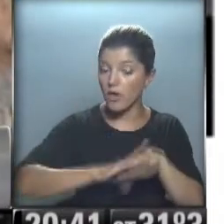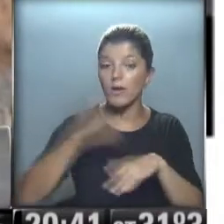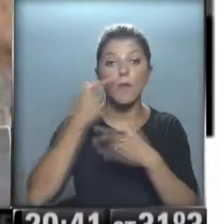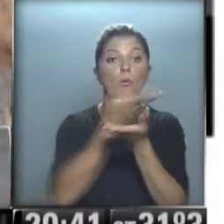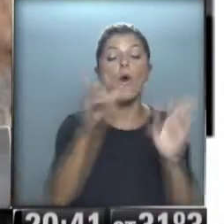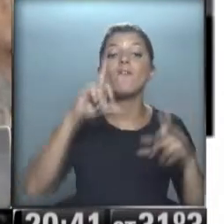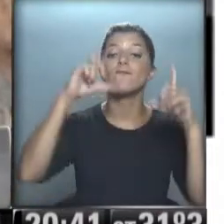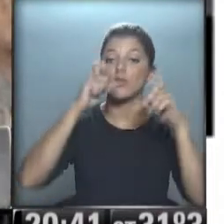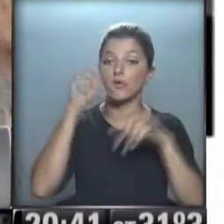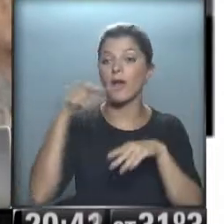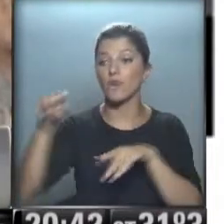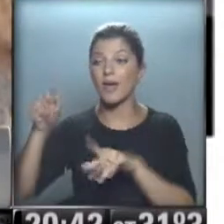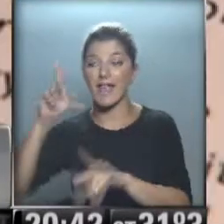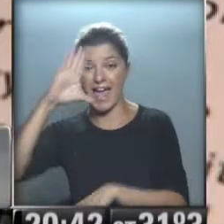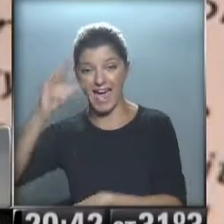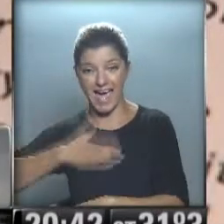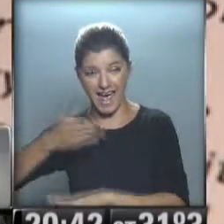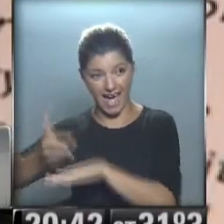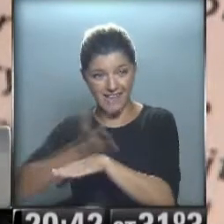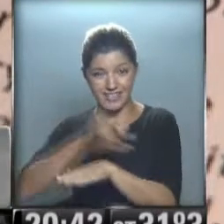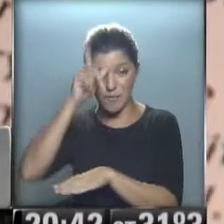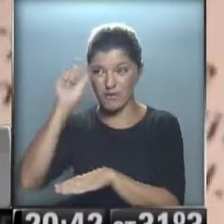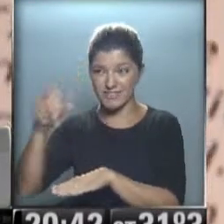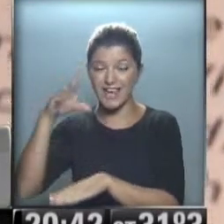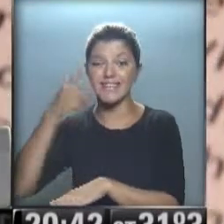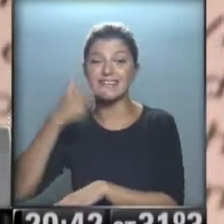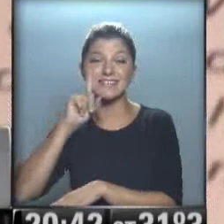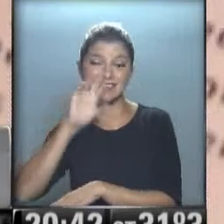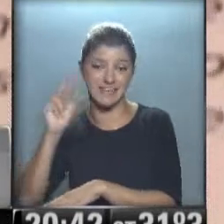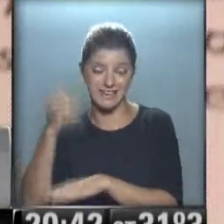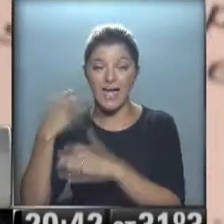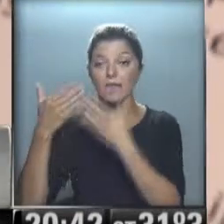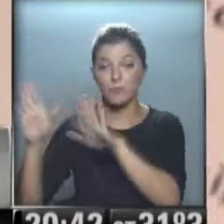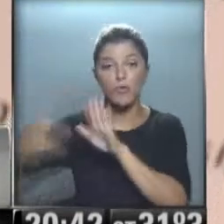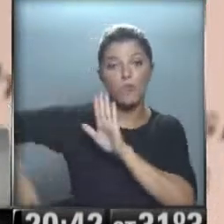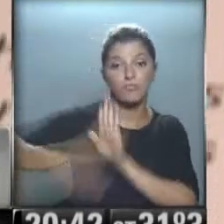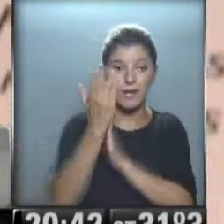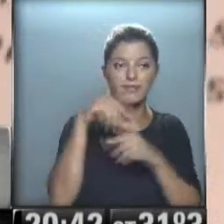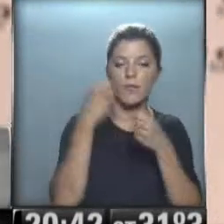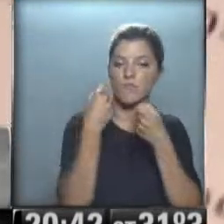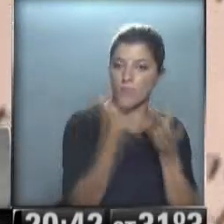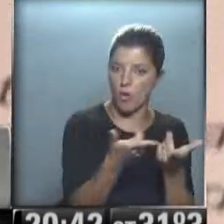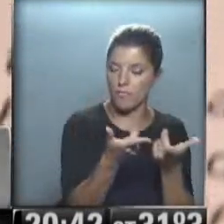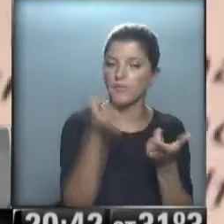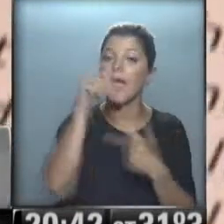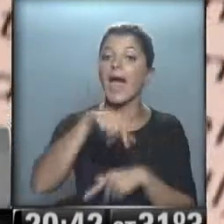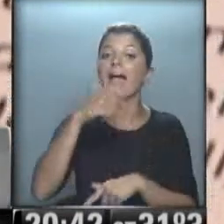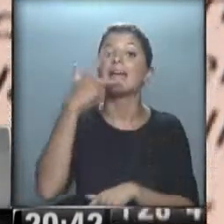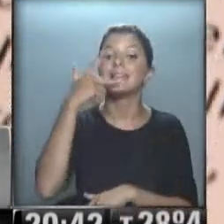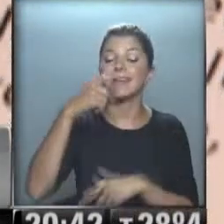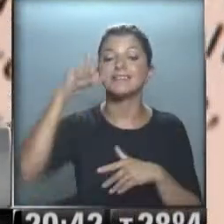fotógrafo desertor de la policía militar siria. Para este trabajo fueron contratados tres